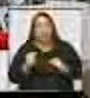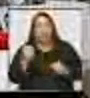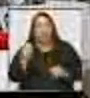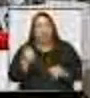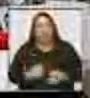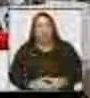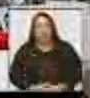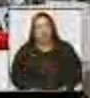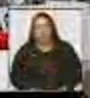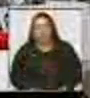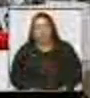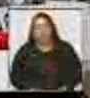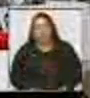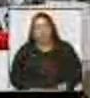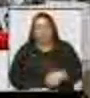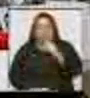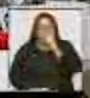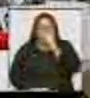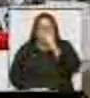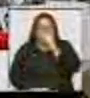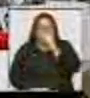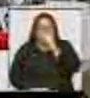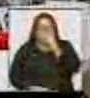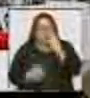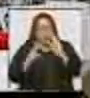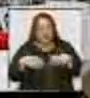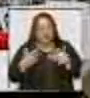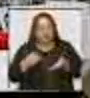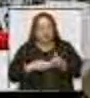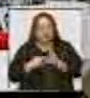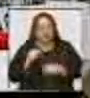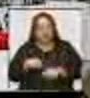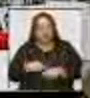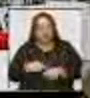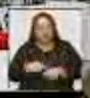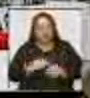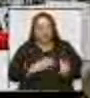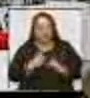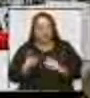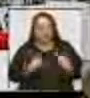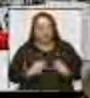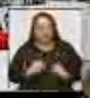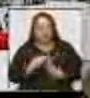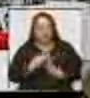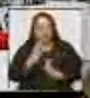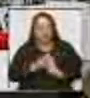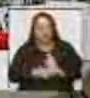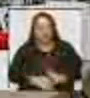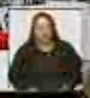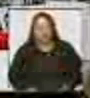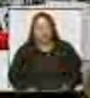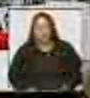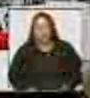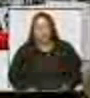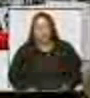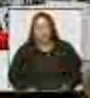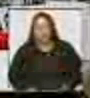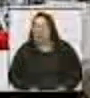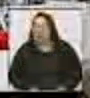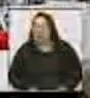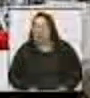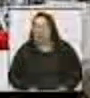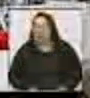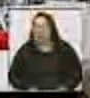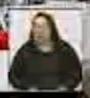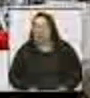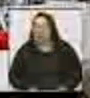que tenemos y de la seguridad social que tenemos. Ojalá podamos, y sea esto parte de un debate más de fondo con el propio gobierno y con la discusión en la